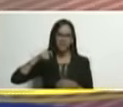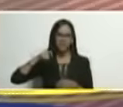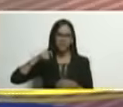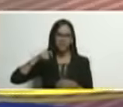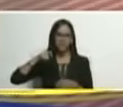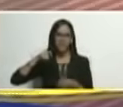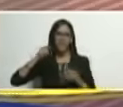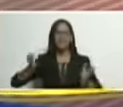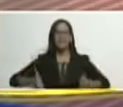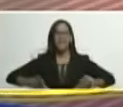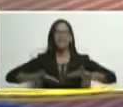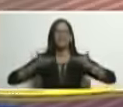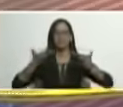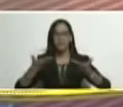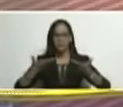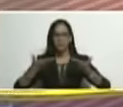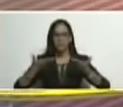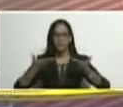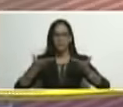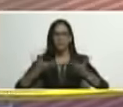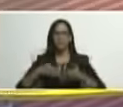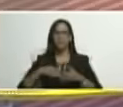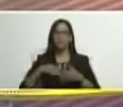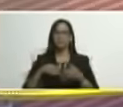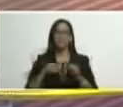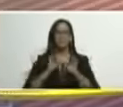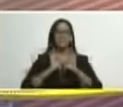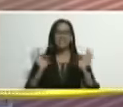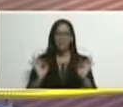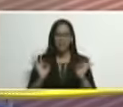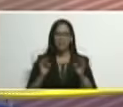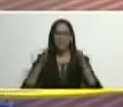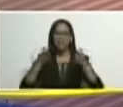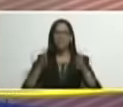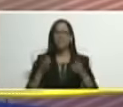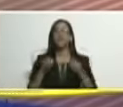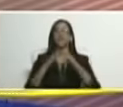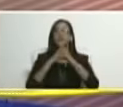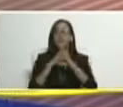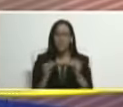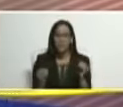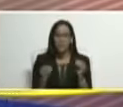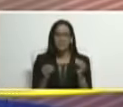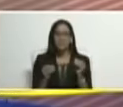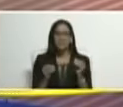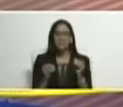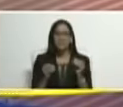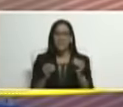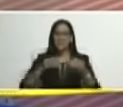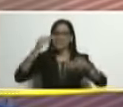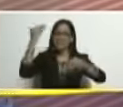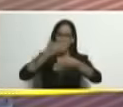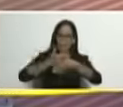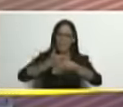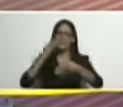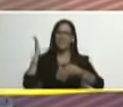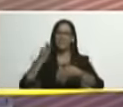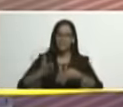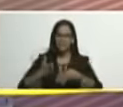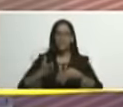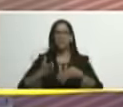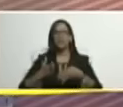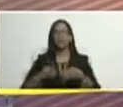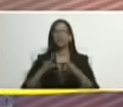el levantamiento sin condicionamiento de todas las medidas criminales, unilaterales,